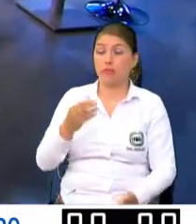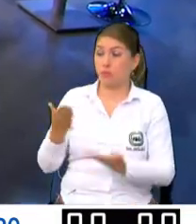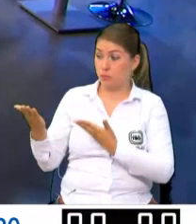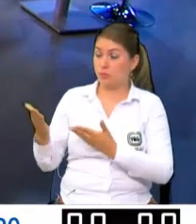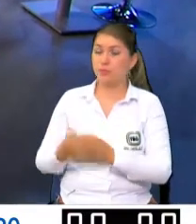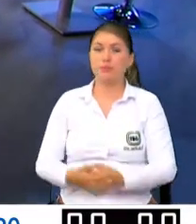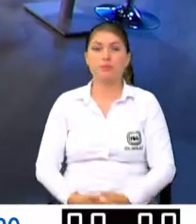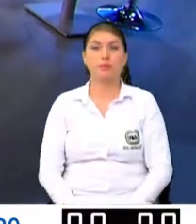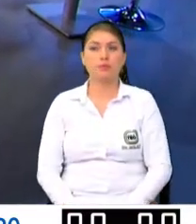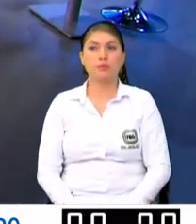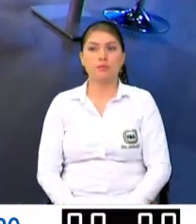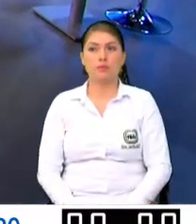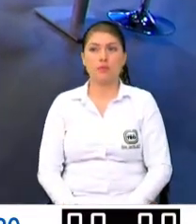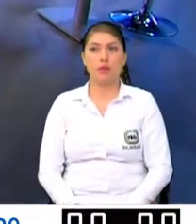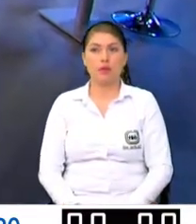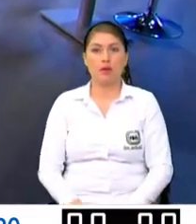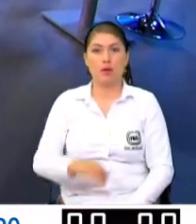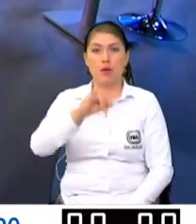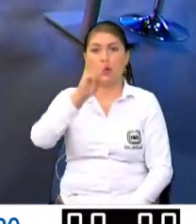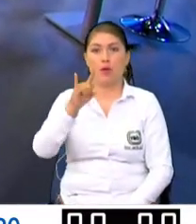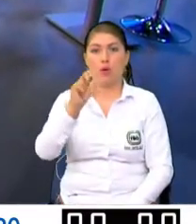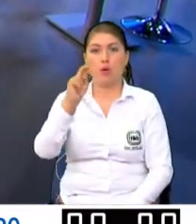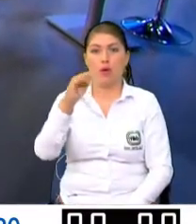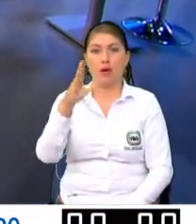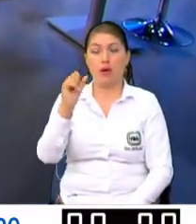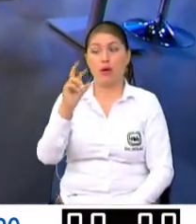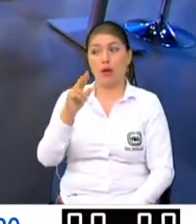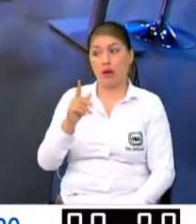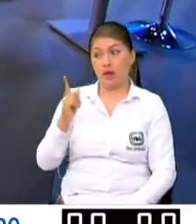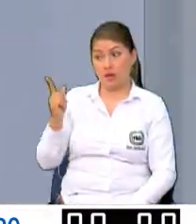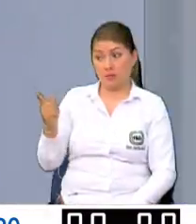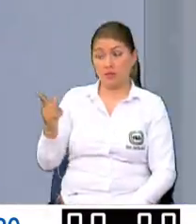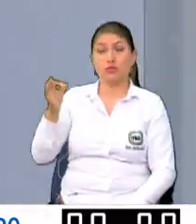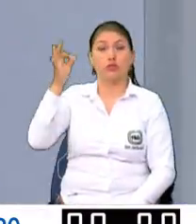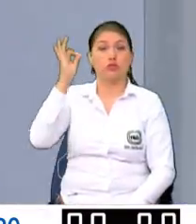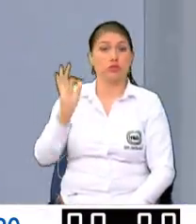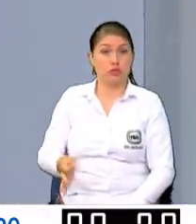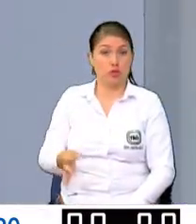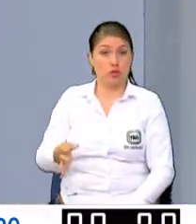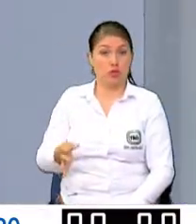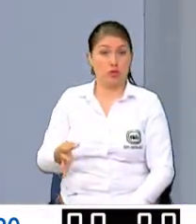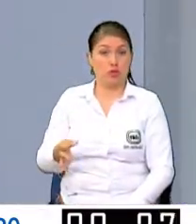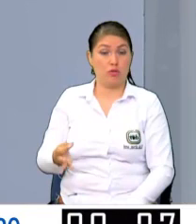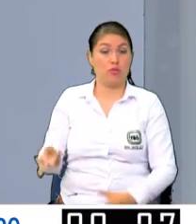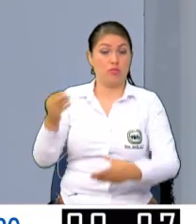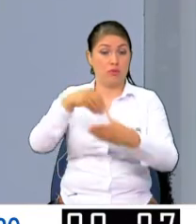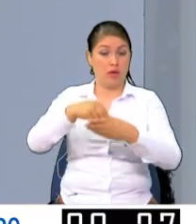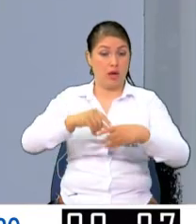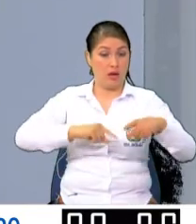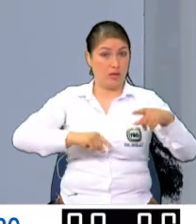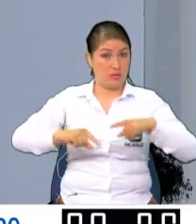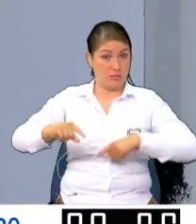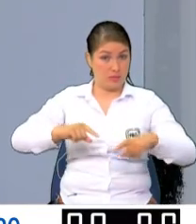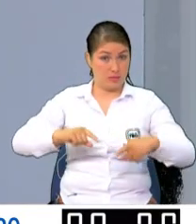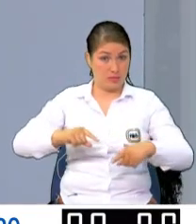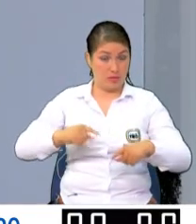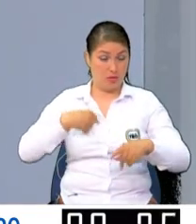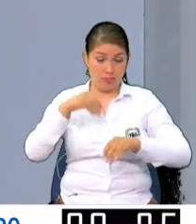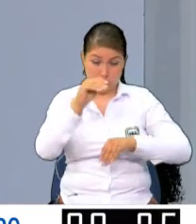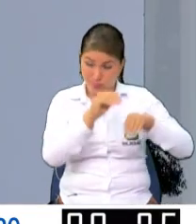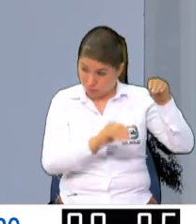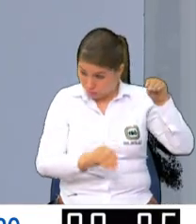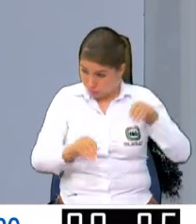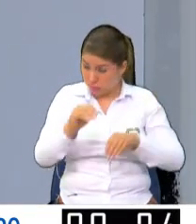turno juan carlos juan carlos asevera que estaba haciendo parte de la administración y elaborando